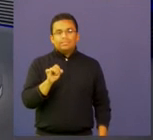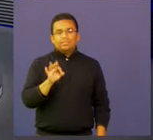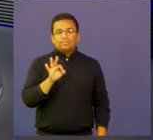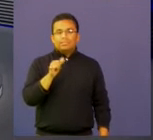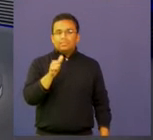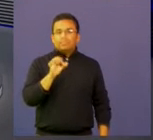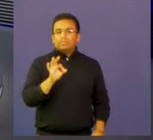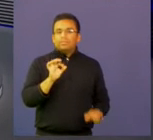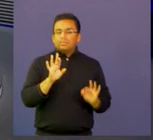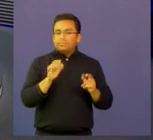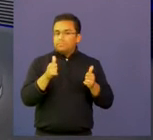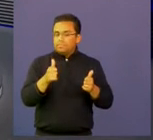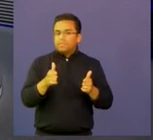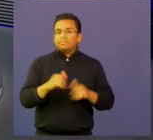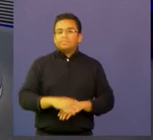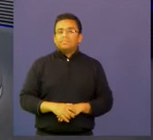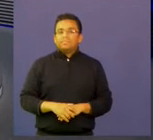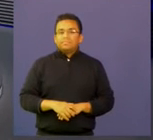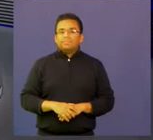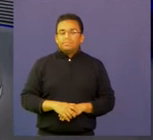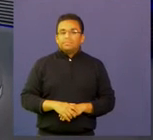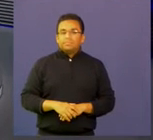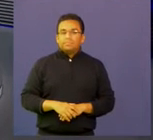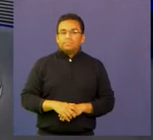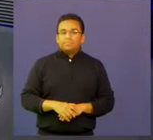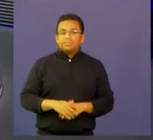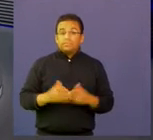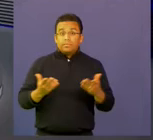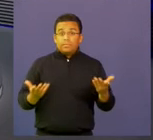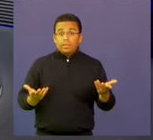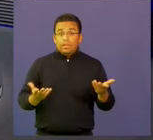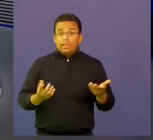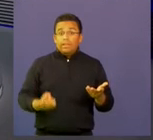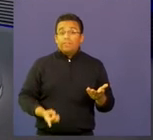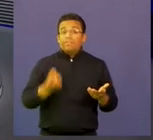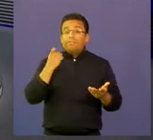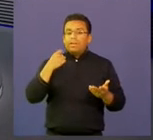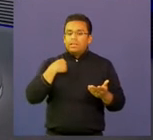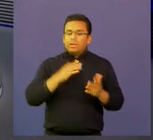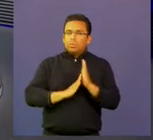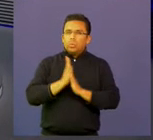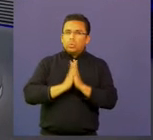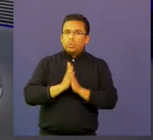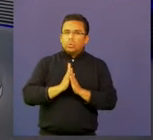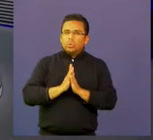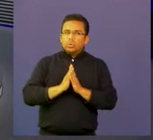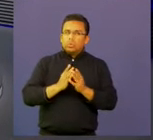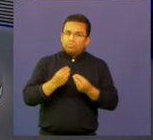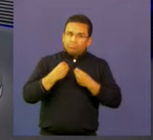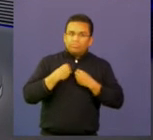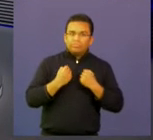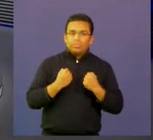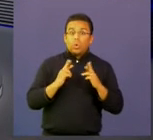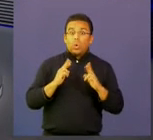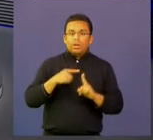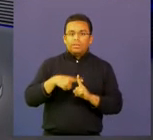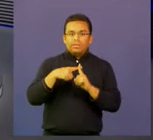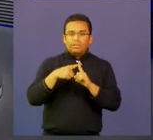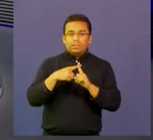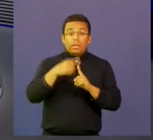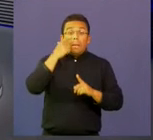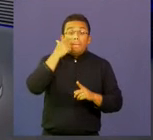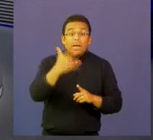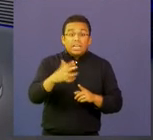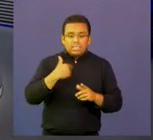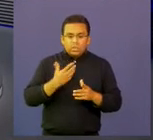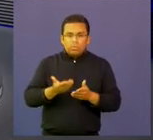respuesta perfecta. Porque hay que tener esperanza. Yo sé que a veces uno pareciera navegando en contra de